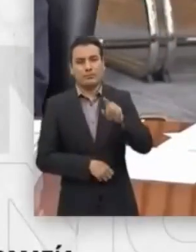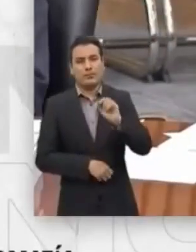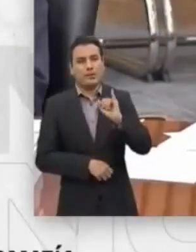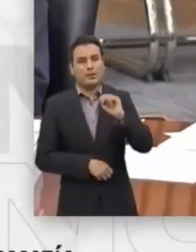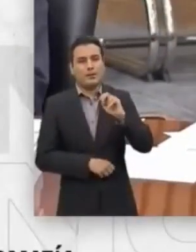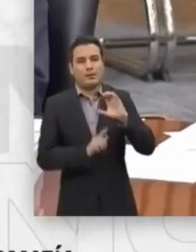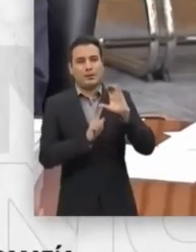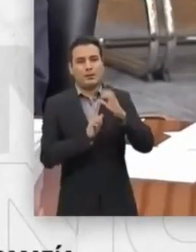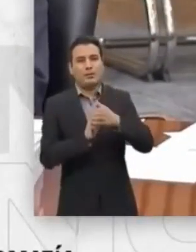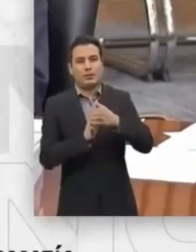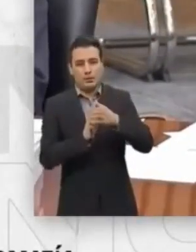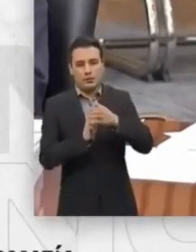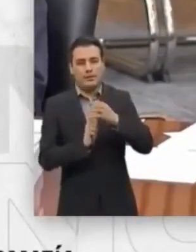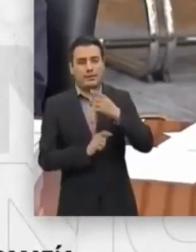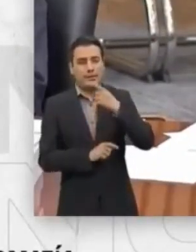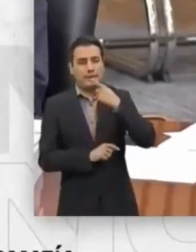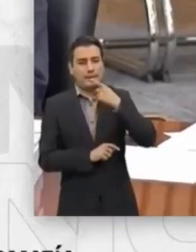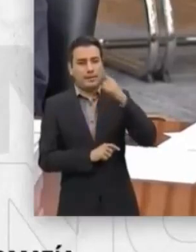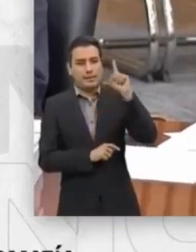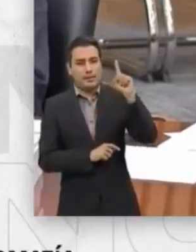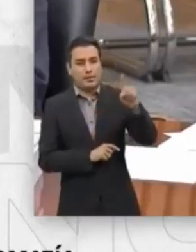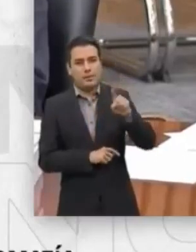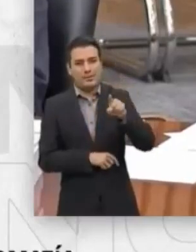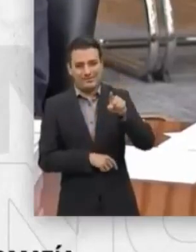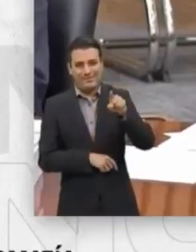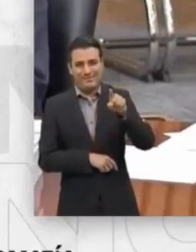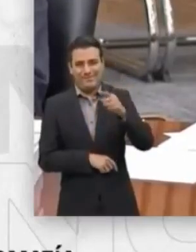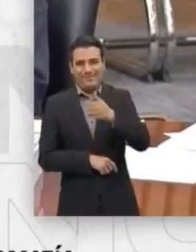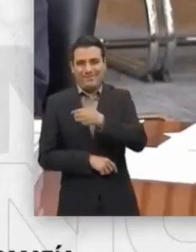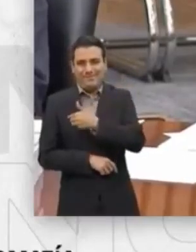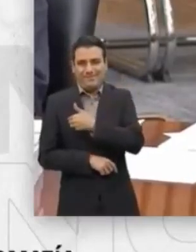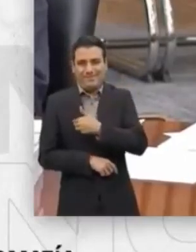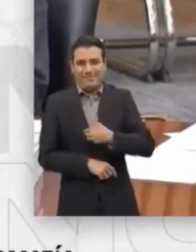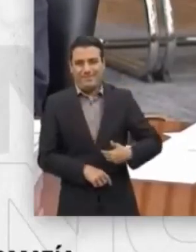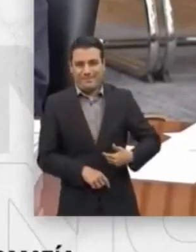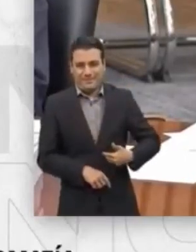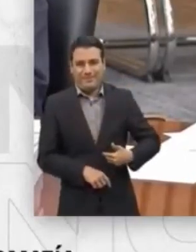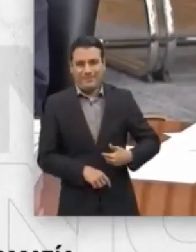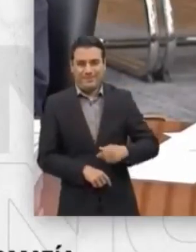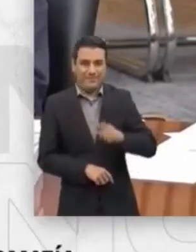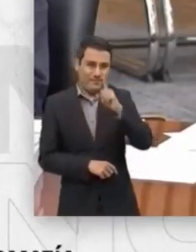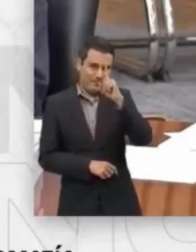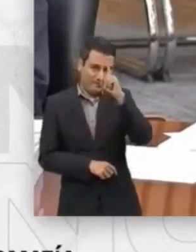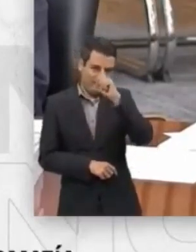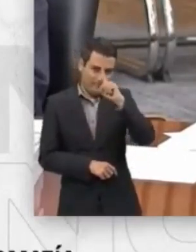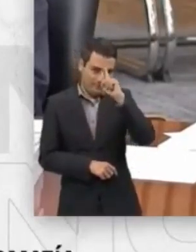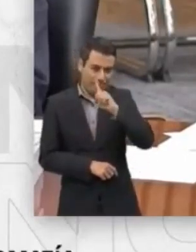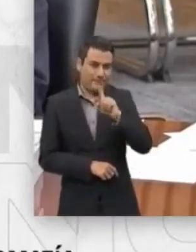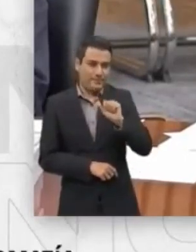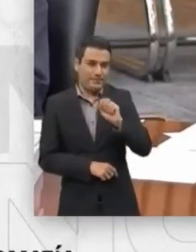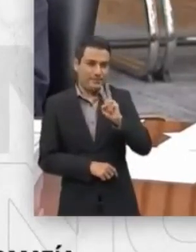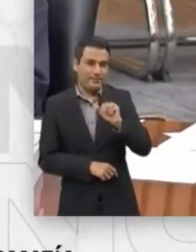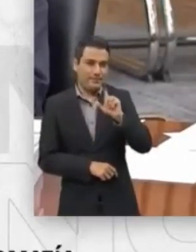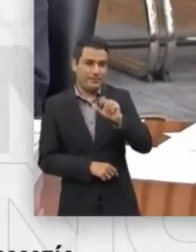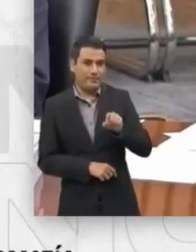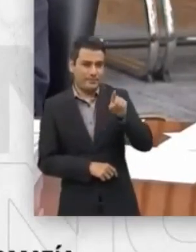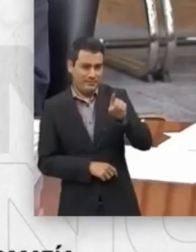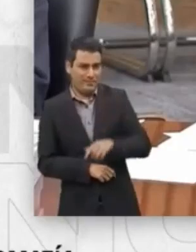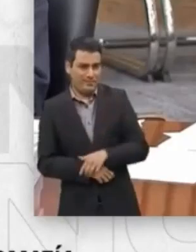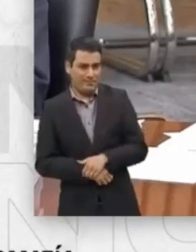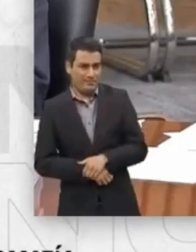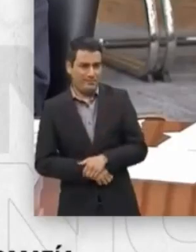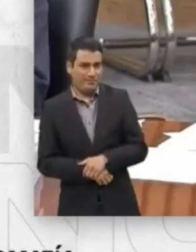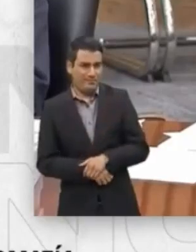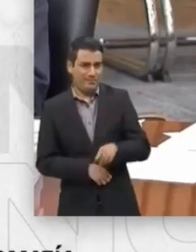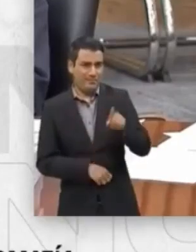y Denuncias, y en particular desde su presidencia que ostenta la consejera Claudia Zavala, se ha erigido en